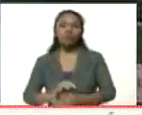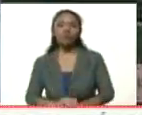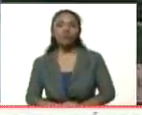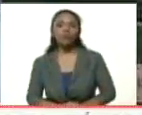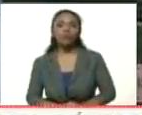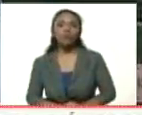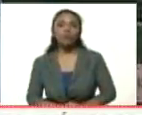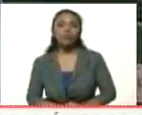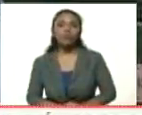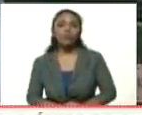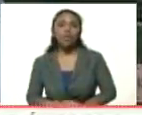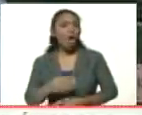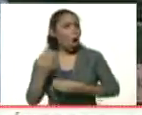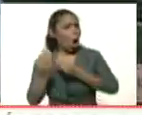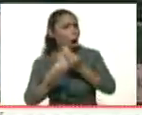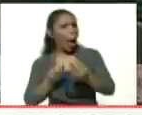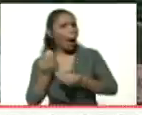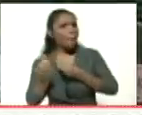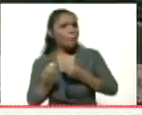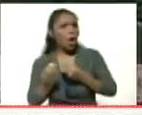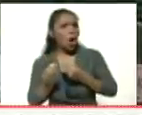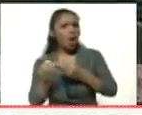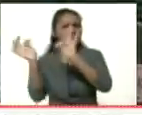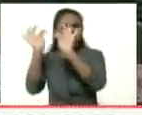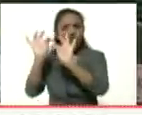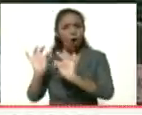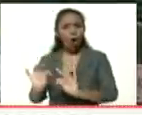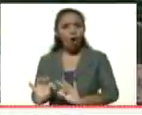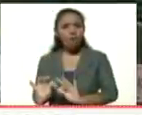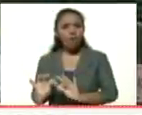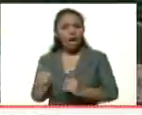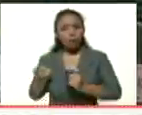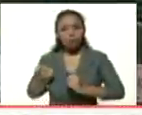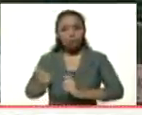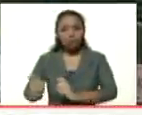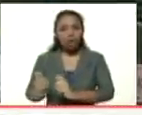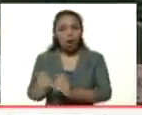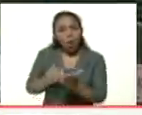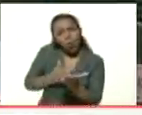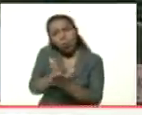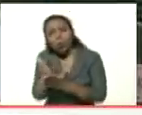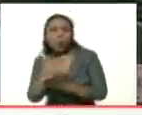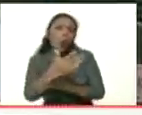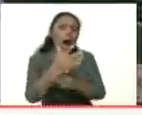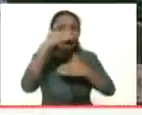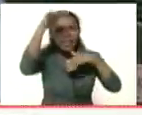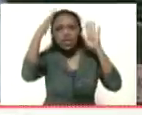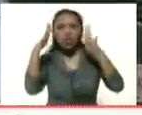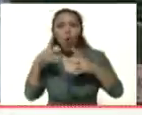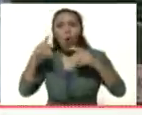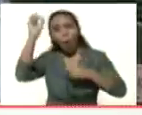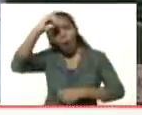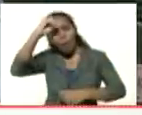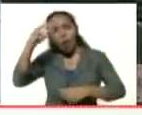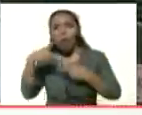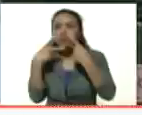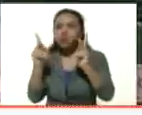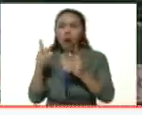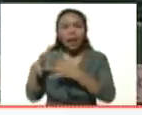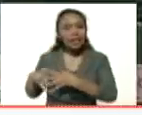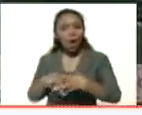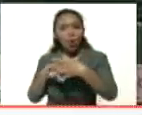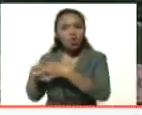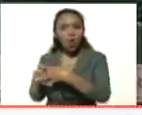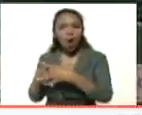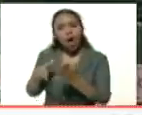COVID-19 y cómo en una manera, en una intención de tratar de desviar la atención de la opinión pública estadounidense,